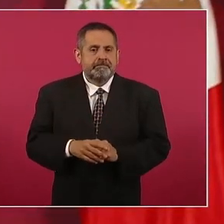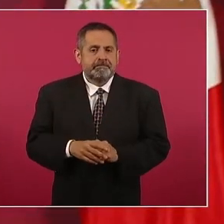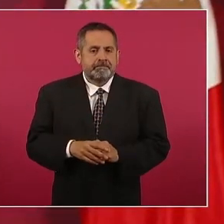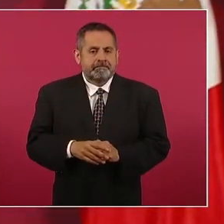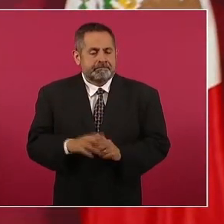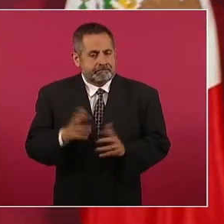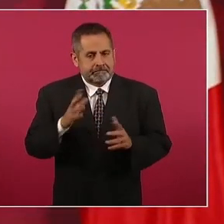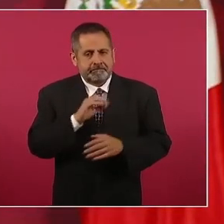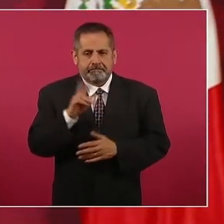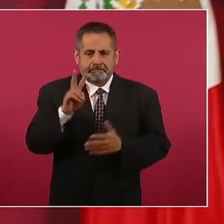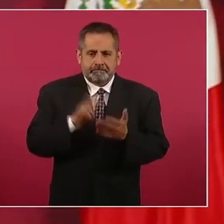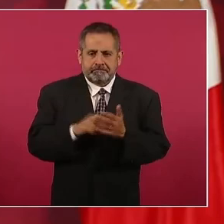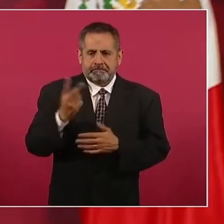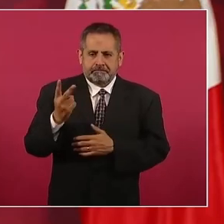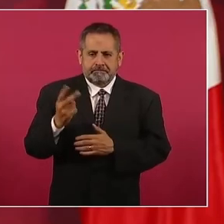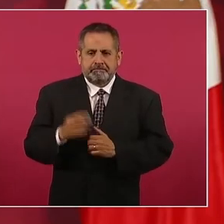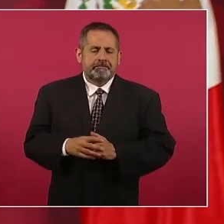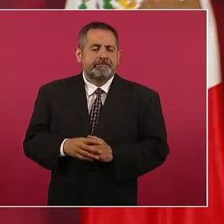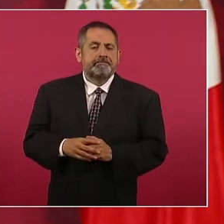por allá.